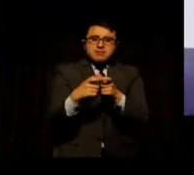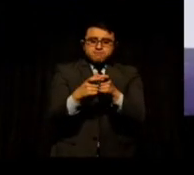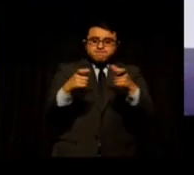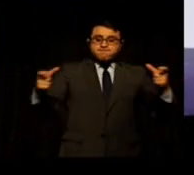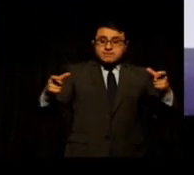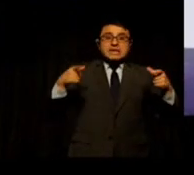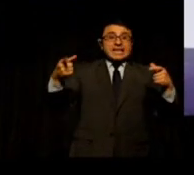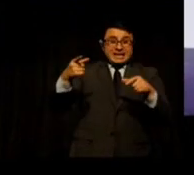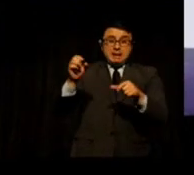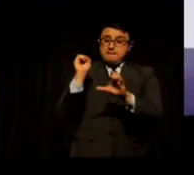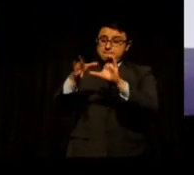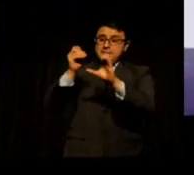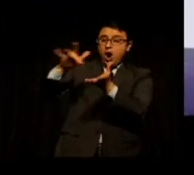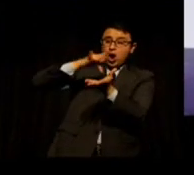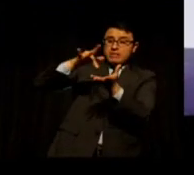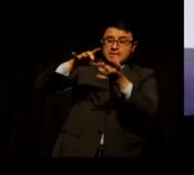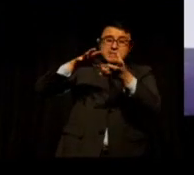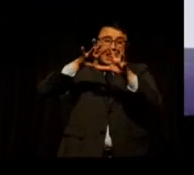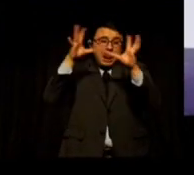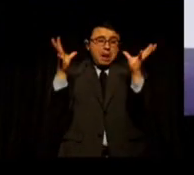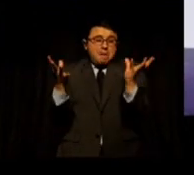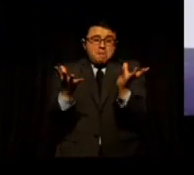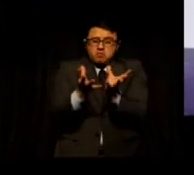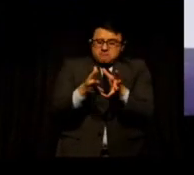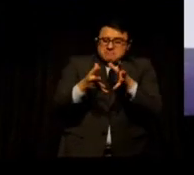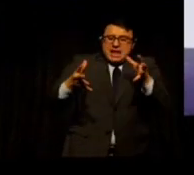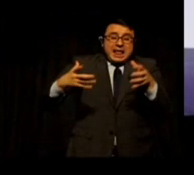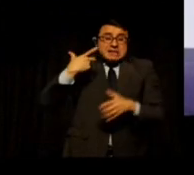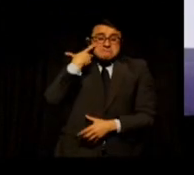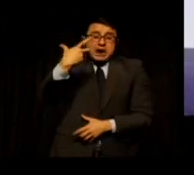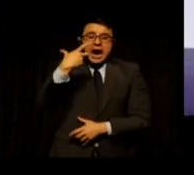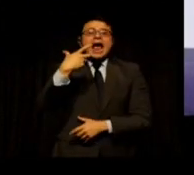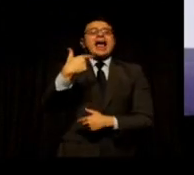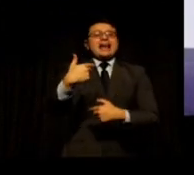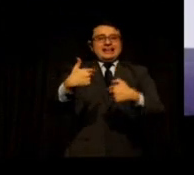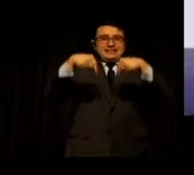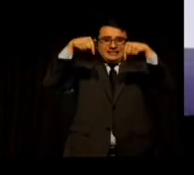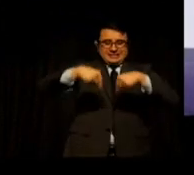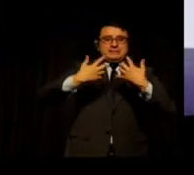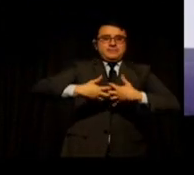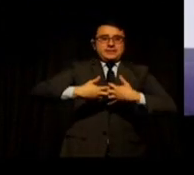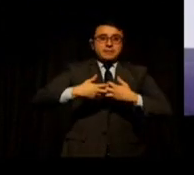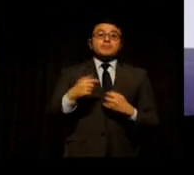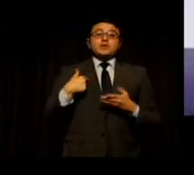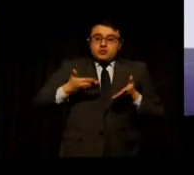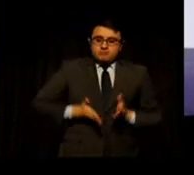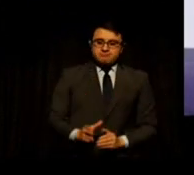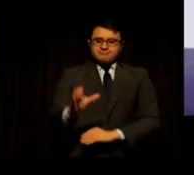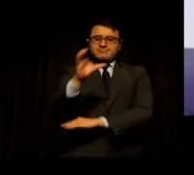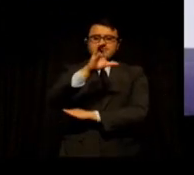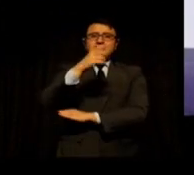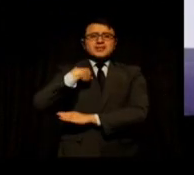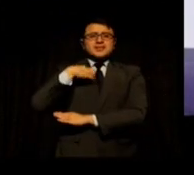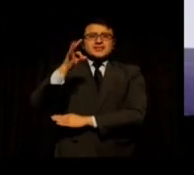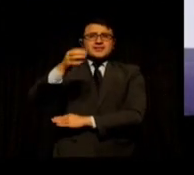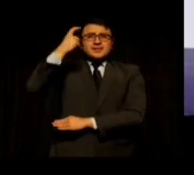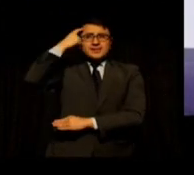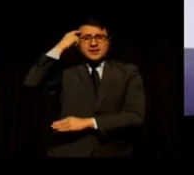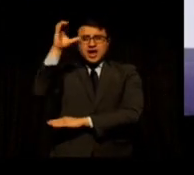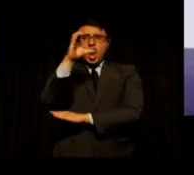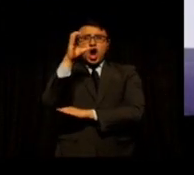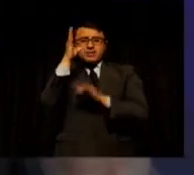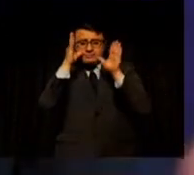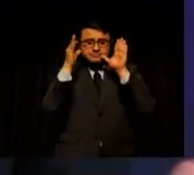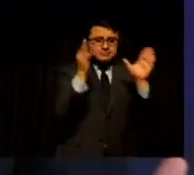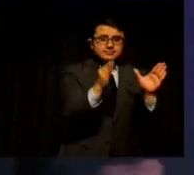grande del mundo y como colombiano siempre he tenido mis ojos vistos en colombia lo que viene